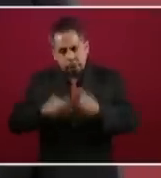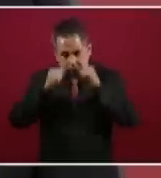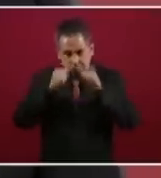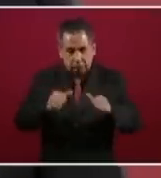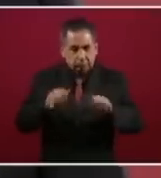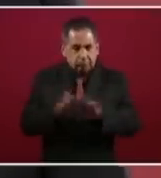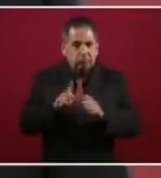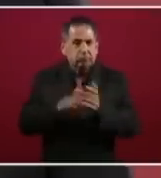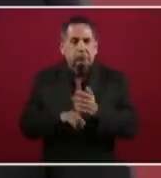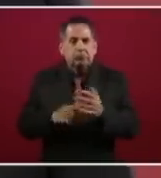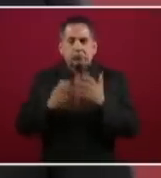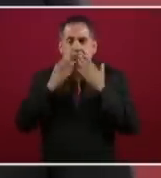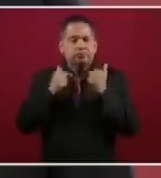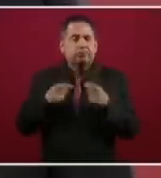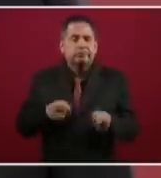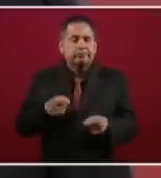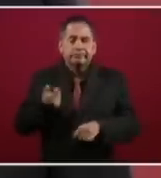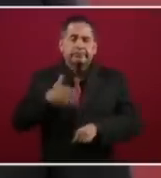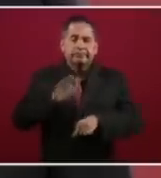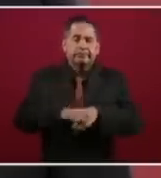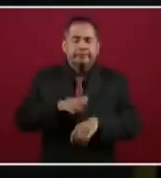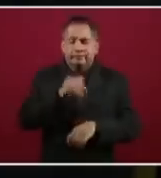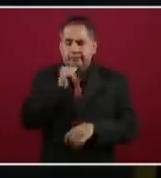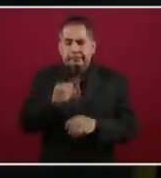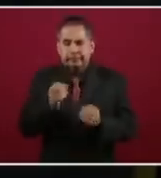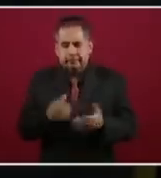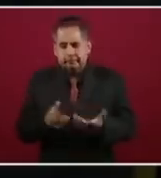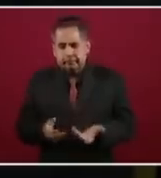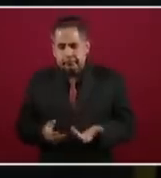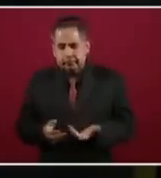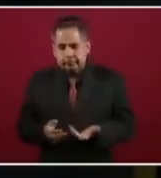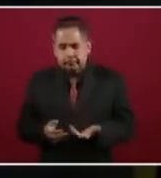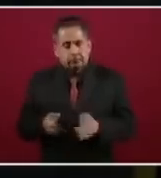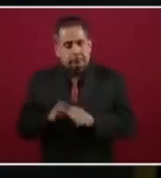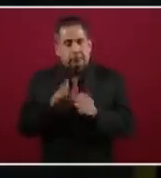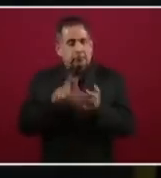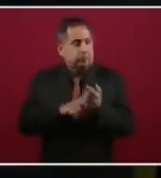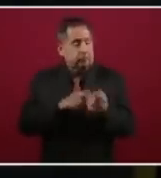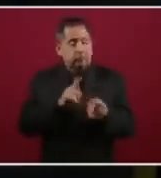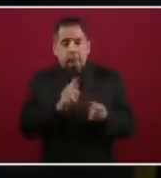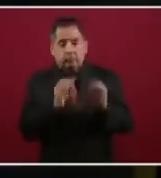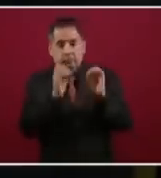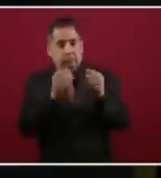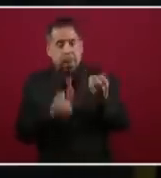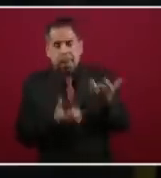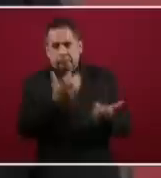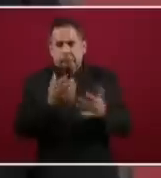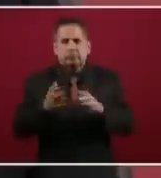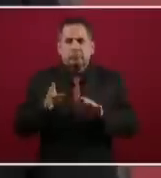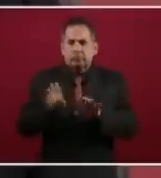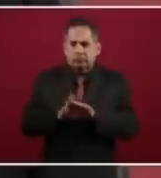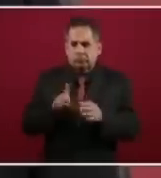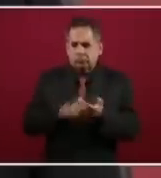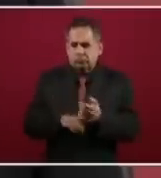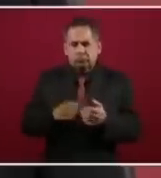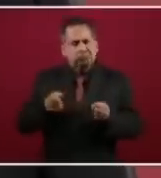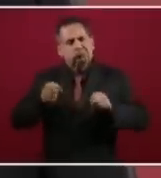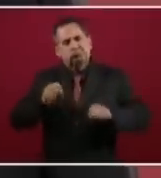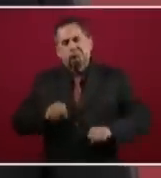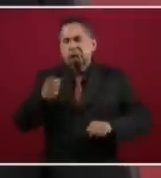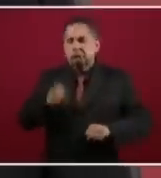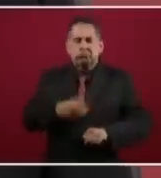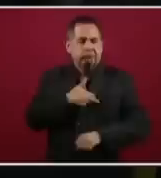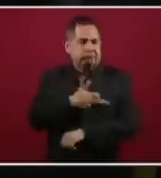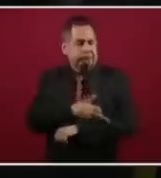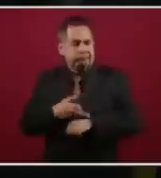porque no hay administración ahorita, no hay administración pública, ¿eh? Está quemada la presidencia. Seguramente casos de nepotismo, lo